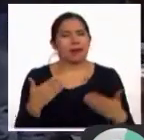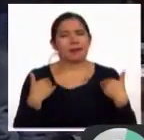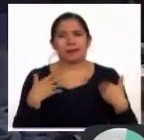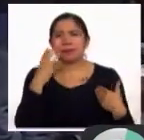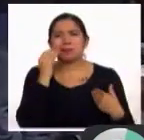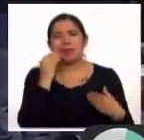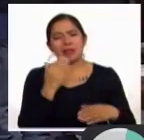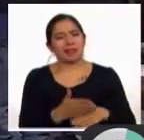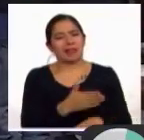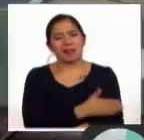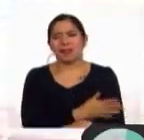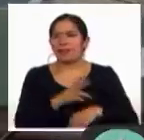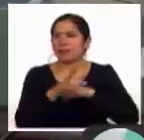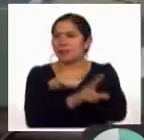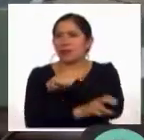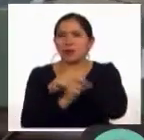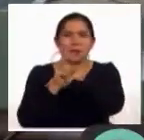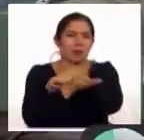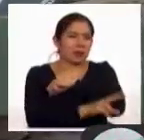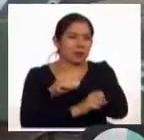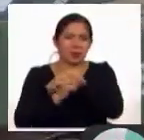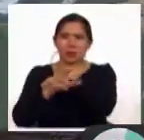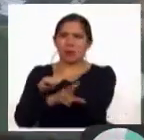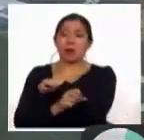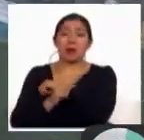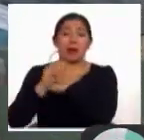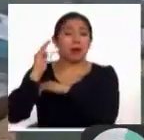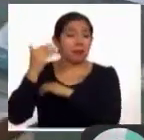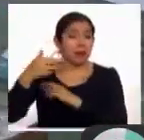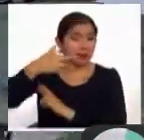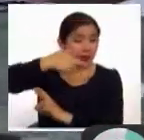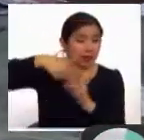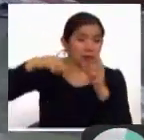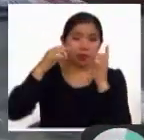policial por atracos y que presuntamente están vinculados al narcotráfico.